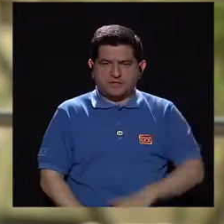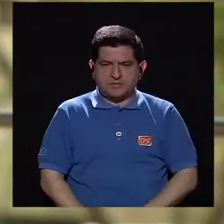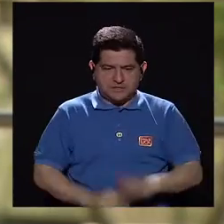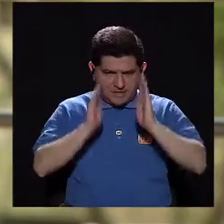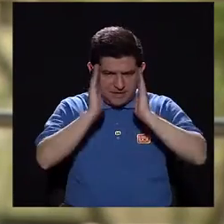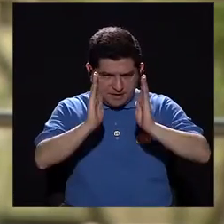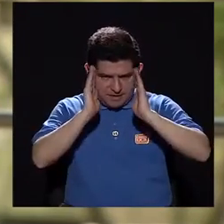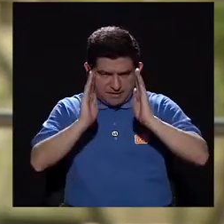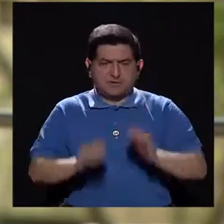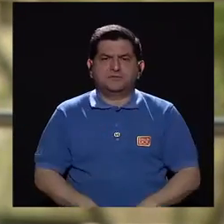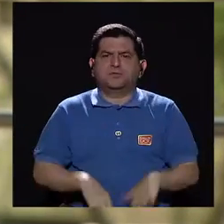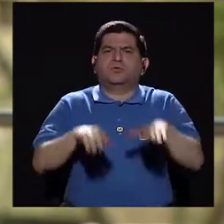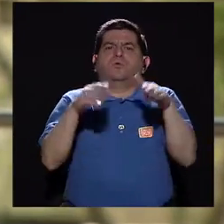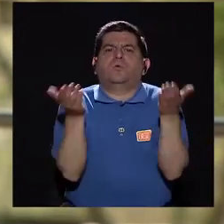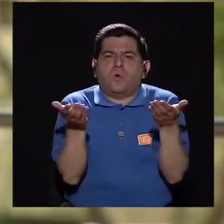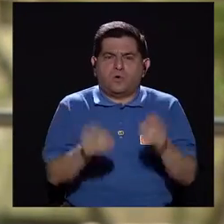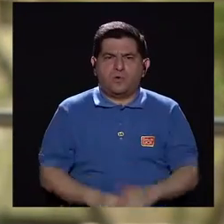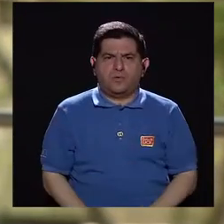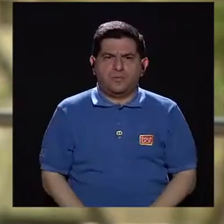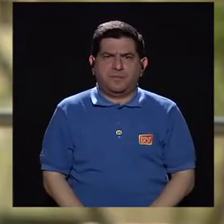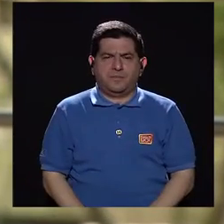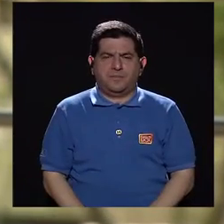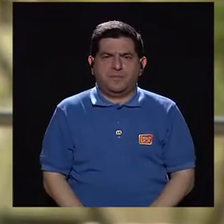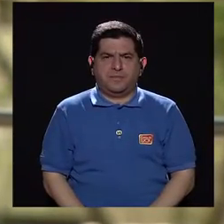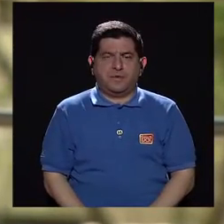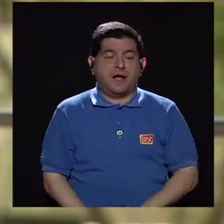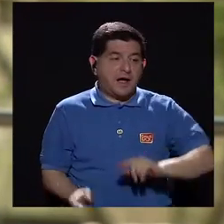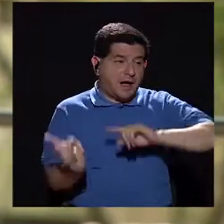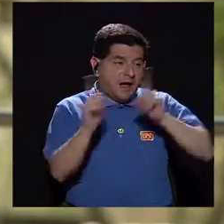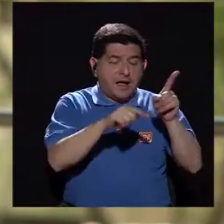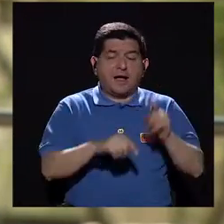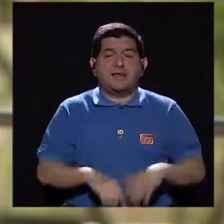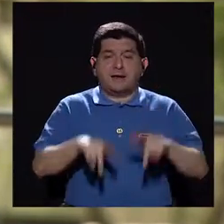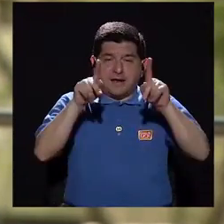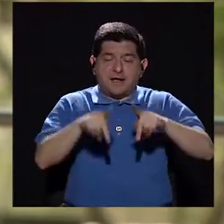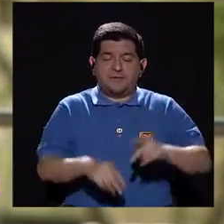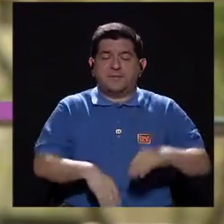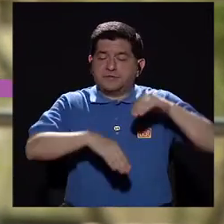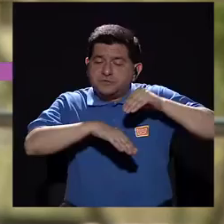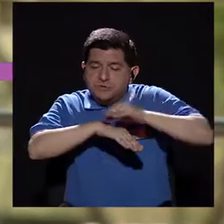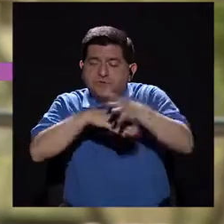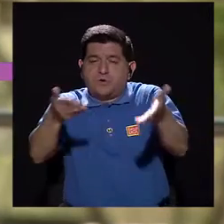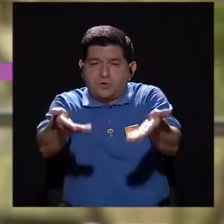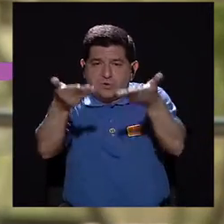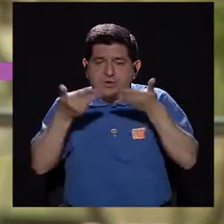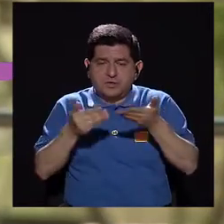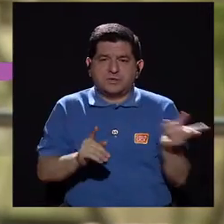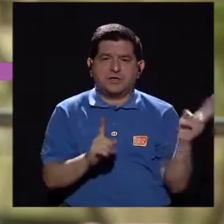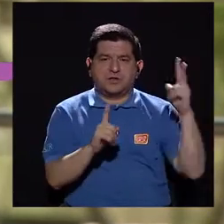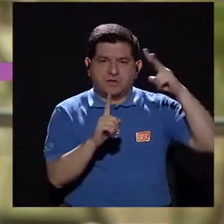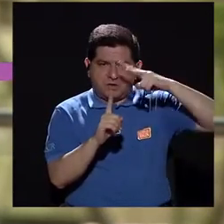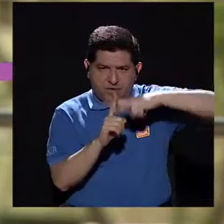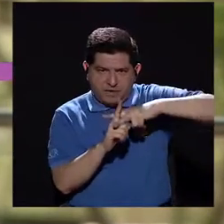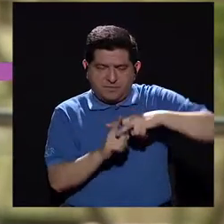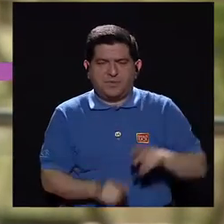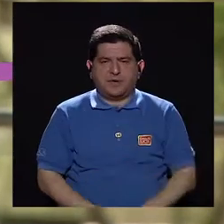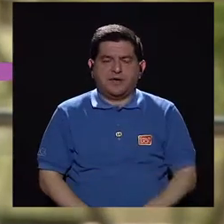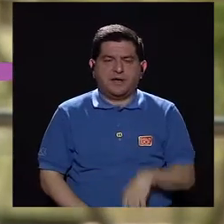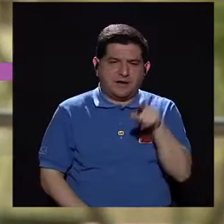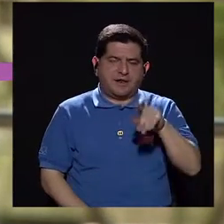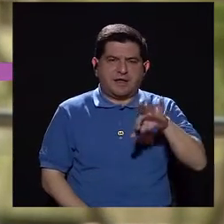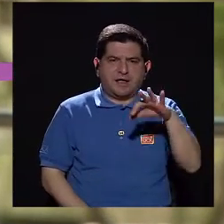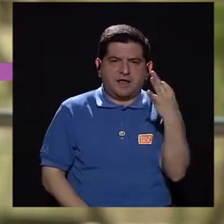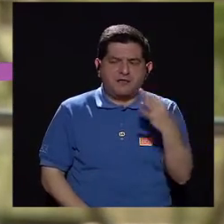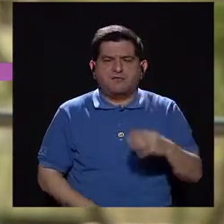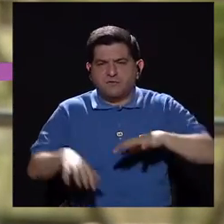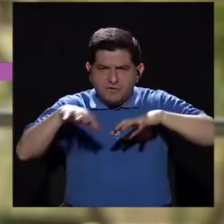actuar. ¿Y cómo se actúa? Yendo de un dedo, alguien que nos pueda orientar para aplicar